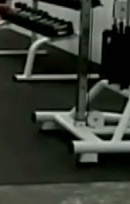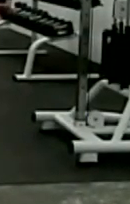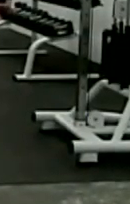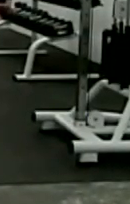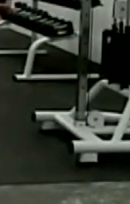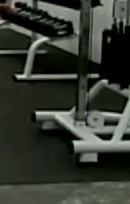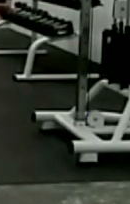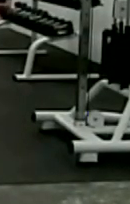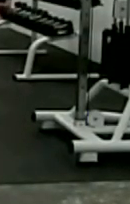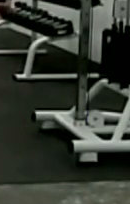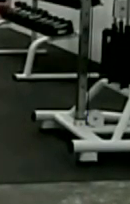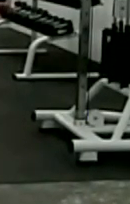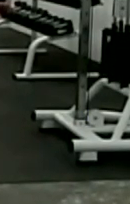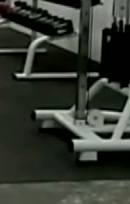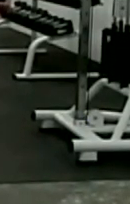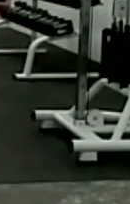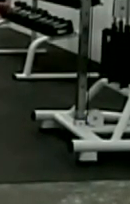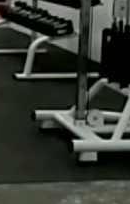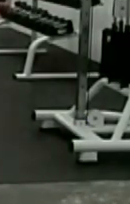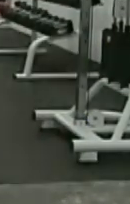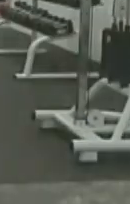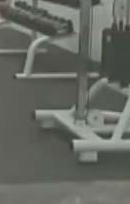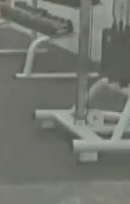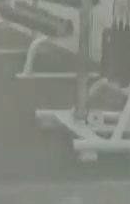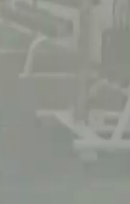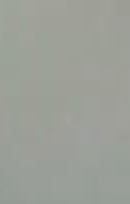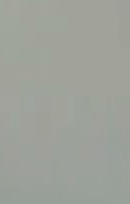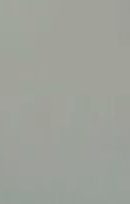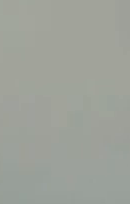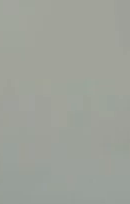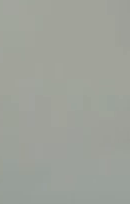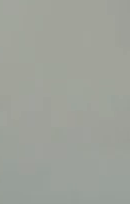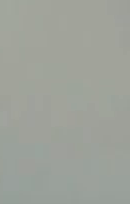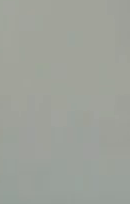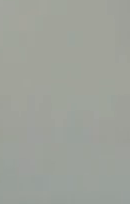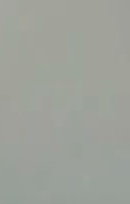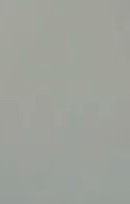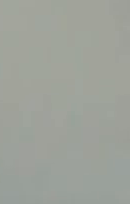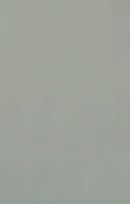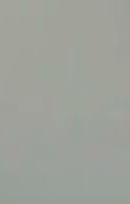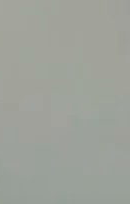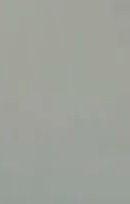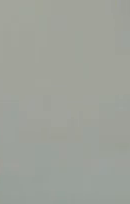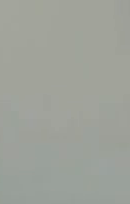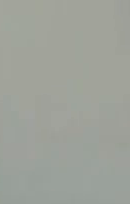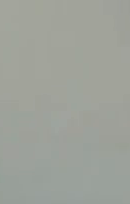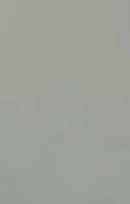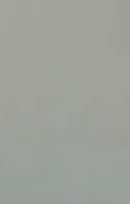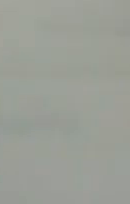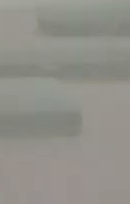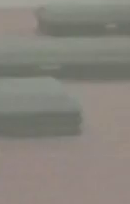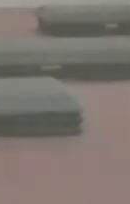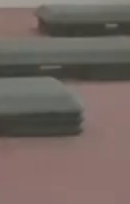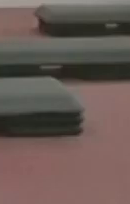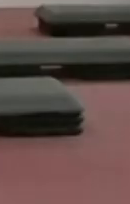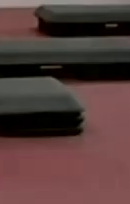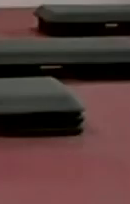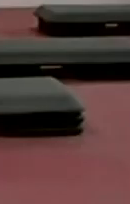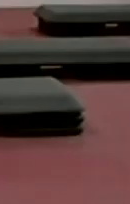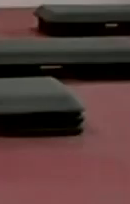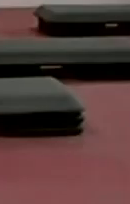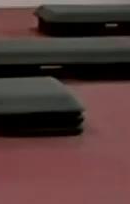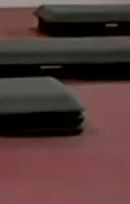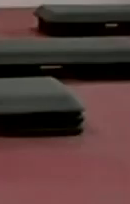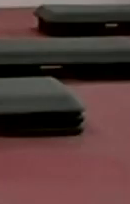cuadrante de paz lo estamos complementando también con territorializar una instrucción que nos dio el ministro Reverol, que es crear el frente preventivo